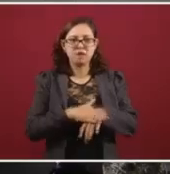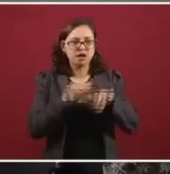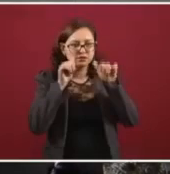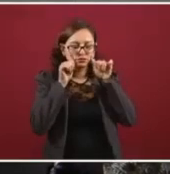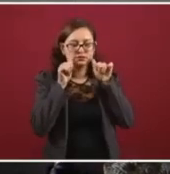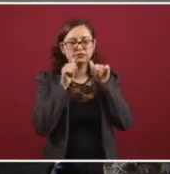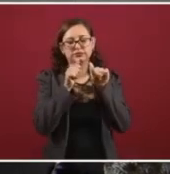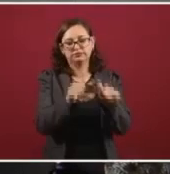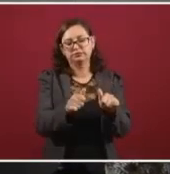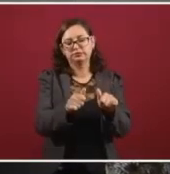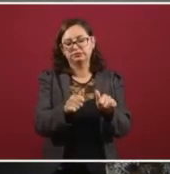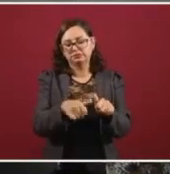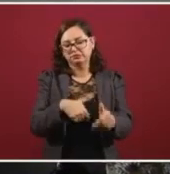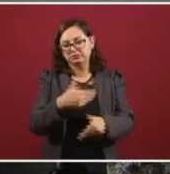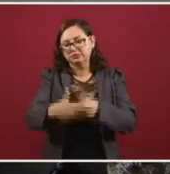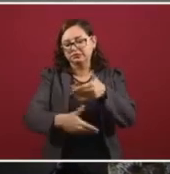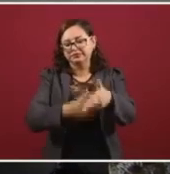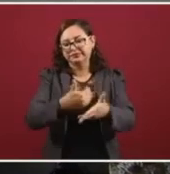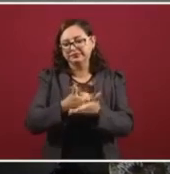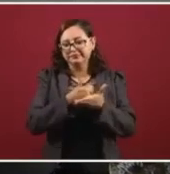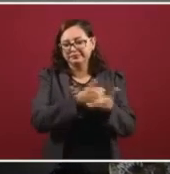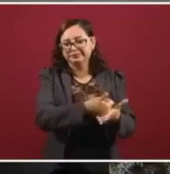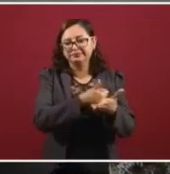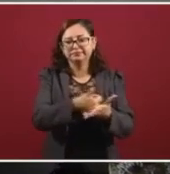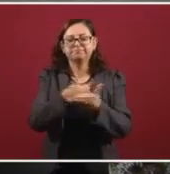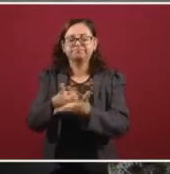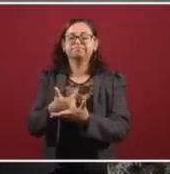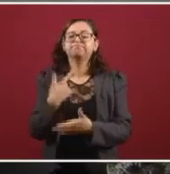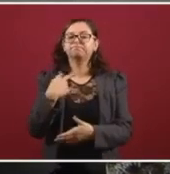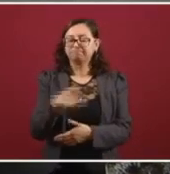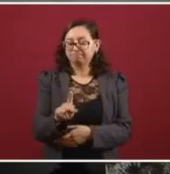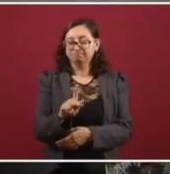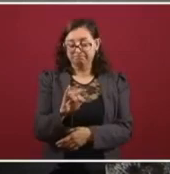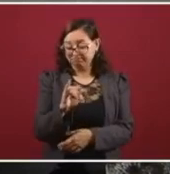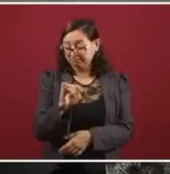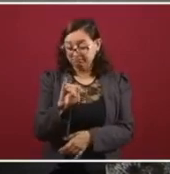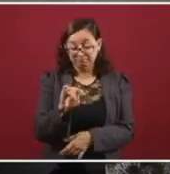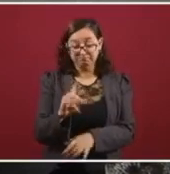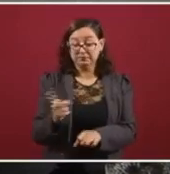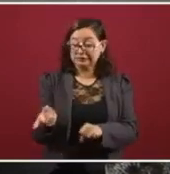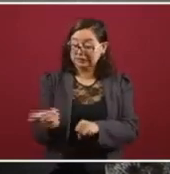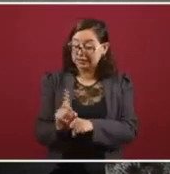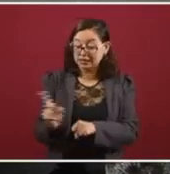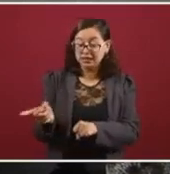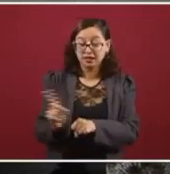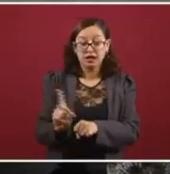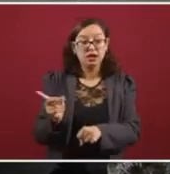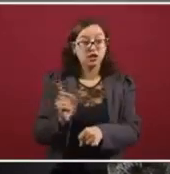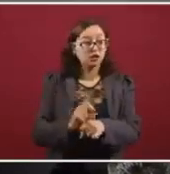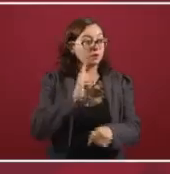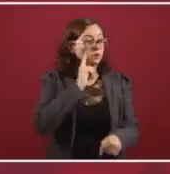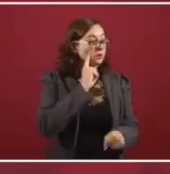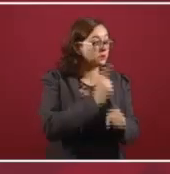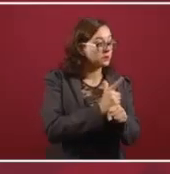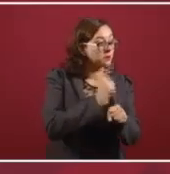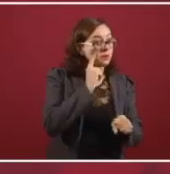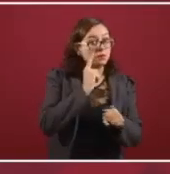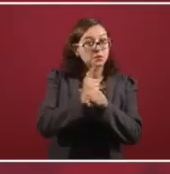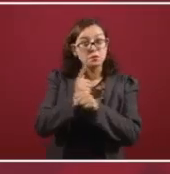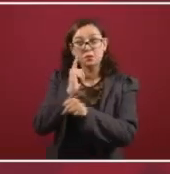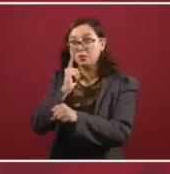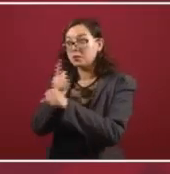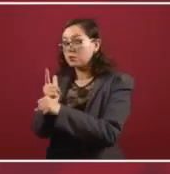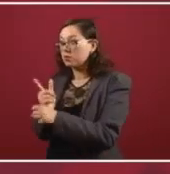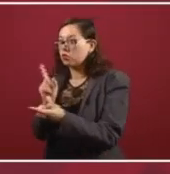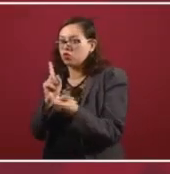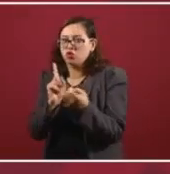El presidente Andrés Manuel López Obrador afirmó que si bien ha disminuido la incidencia de homicidios en todo el país en los últimos días, hay